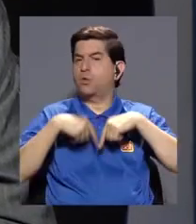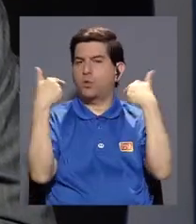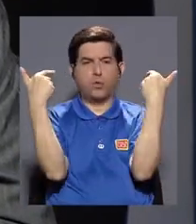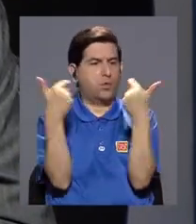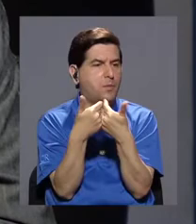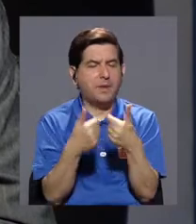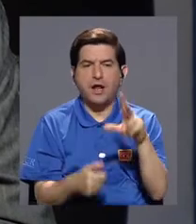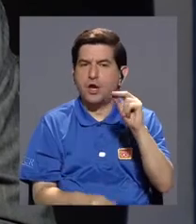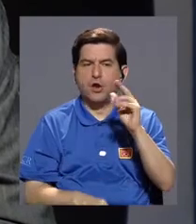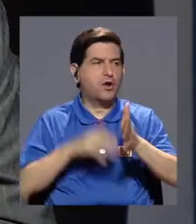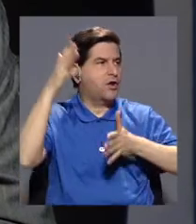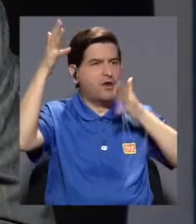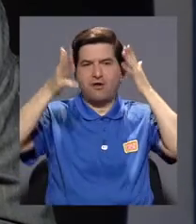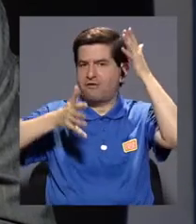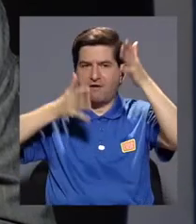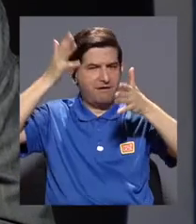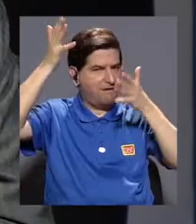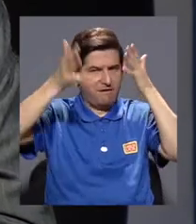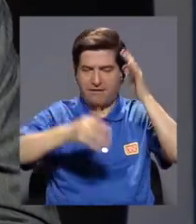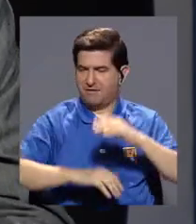colectivo no se crea